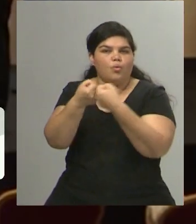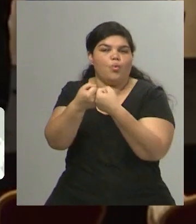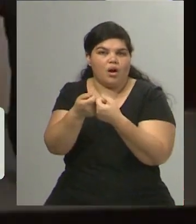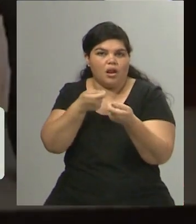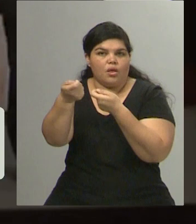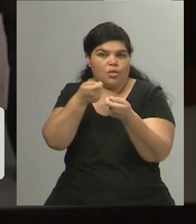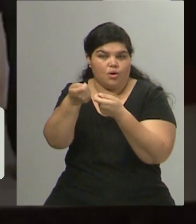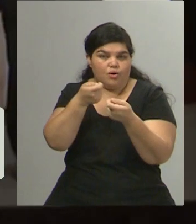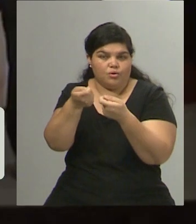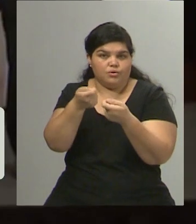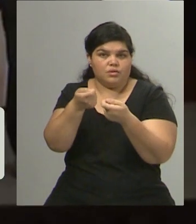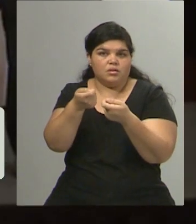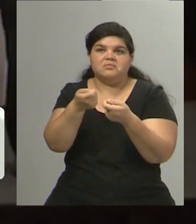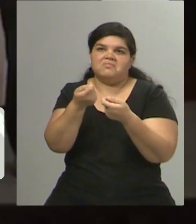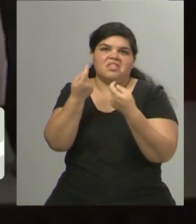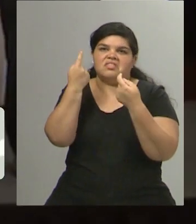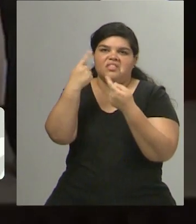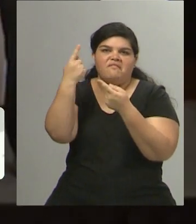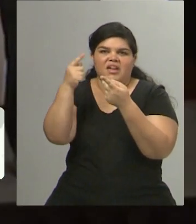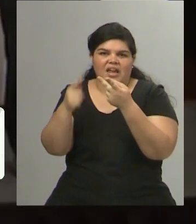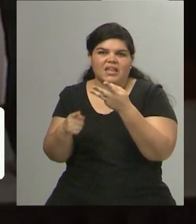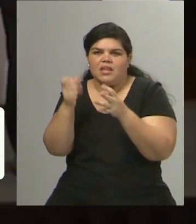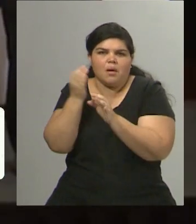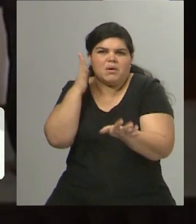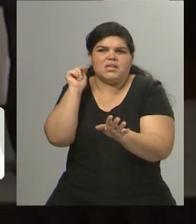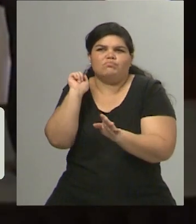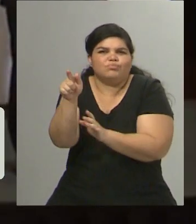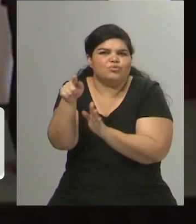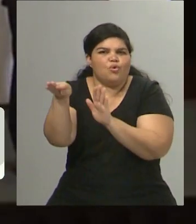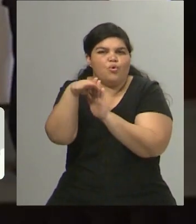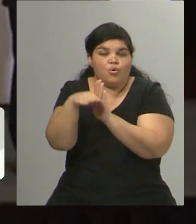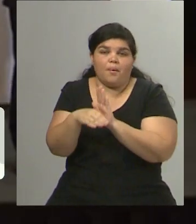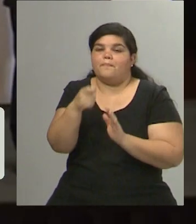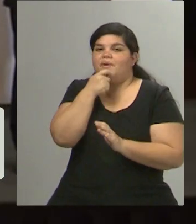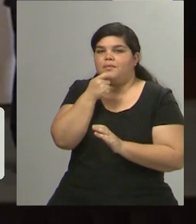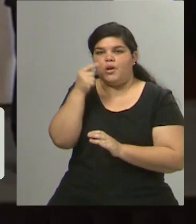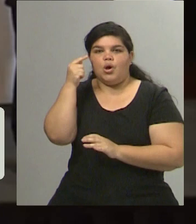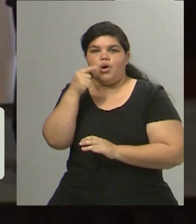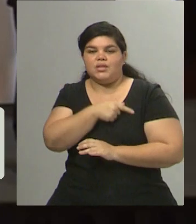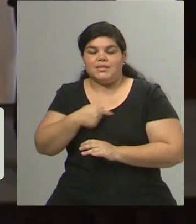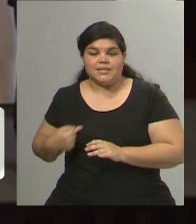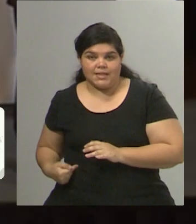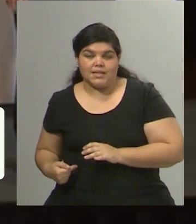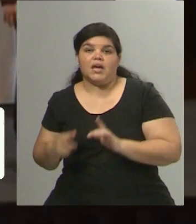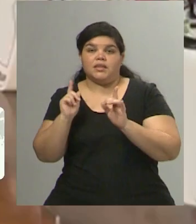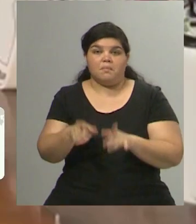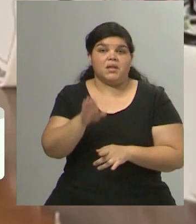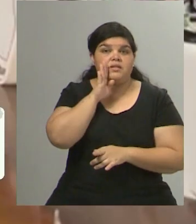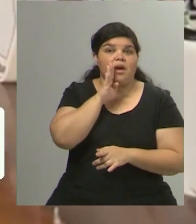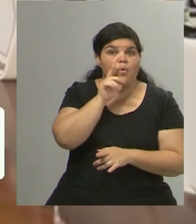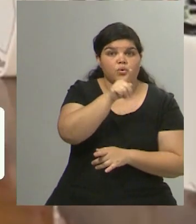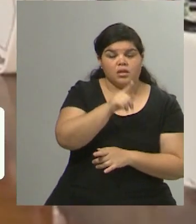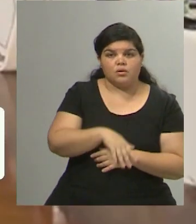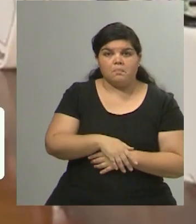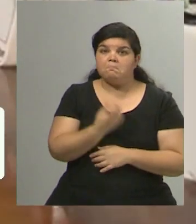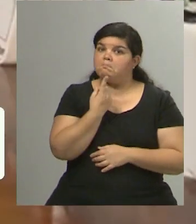aranceles específicos, diferentes, etc. Por ejemplo, con China o con los Estados Unidos, sin que